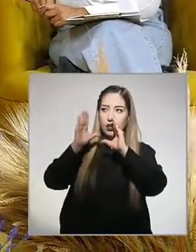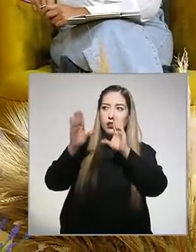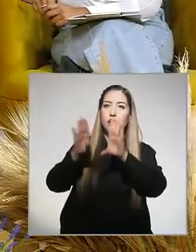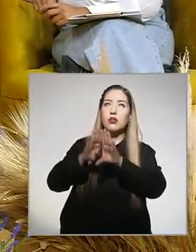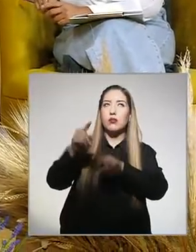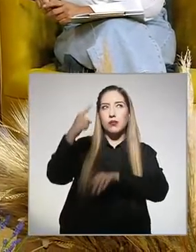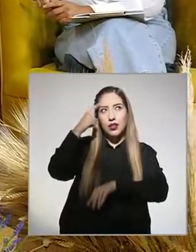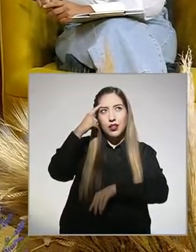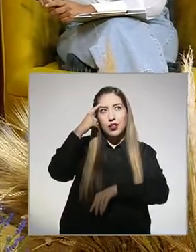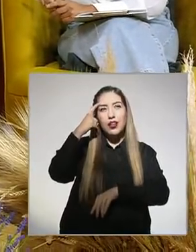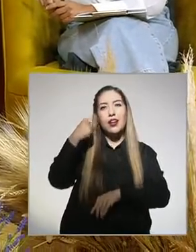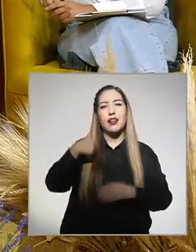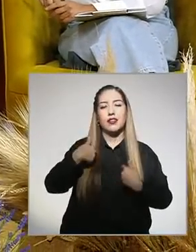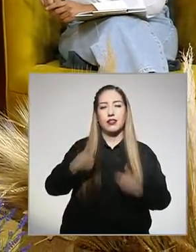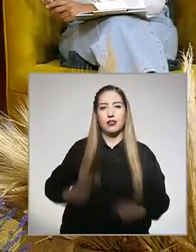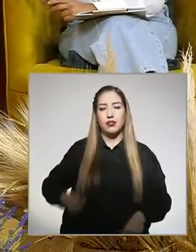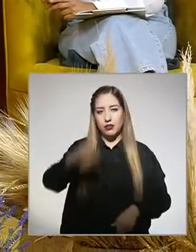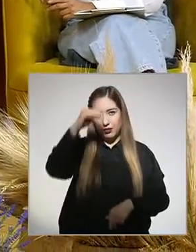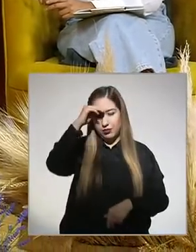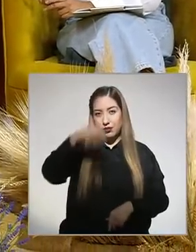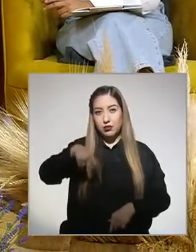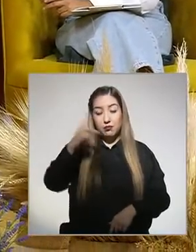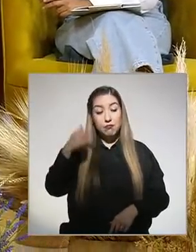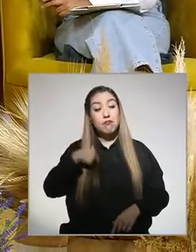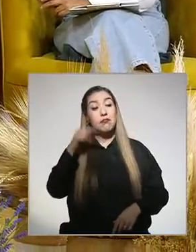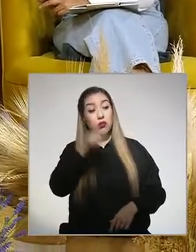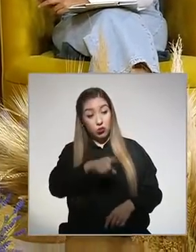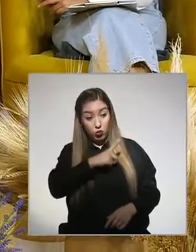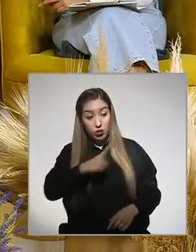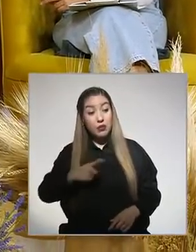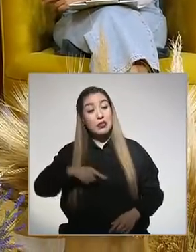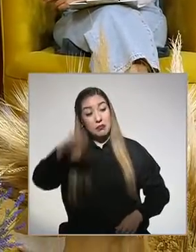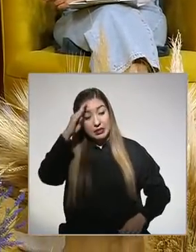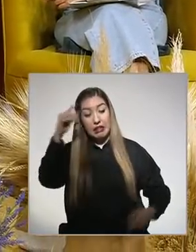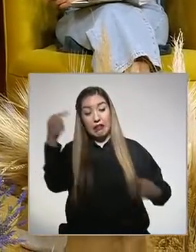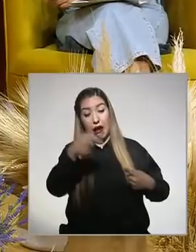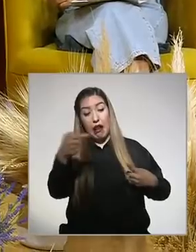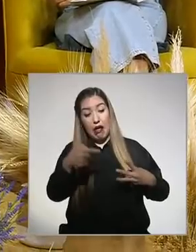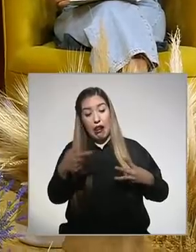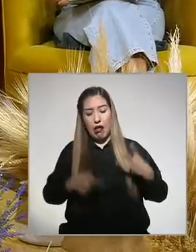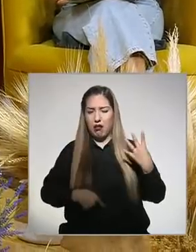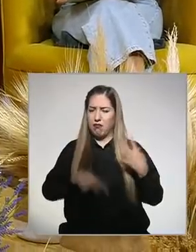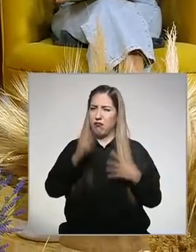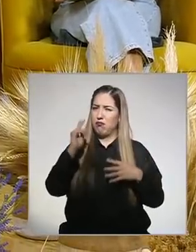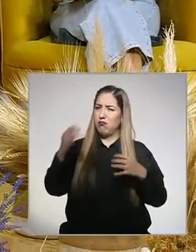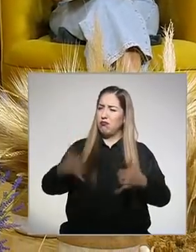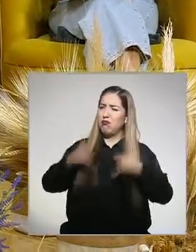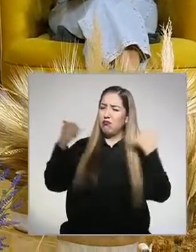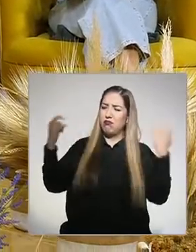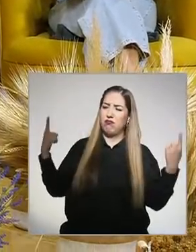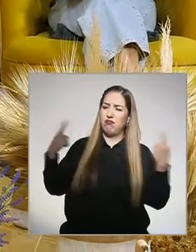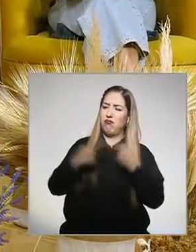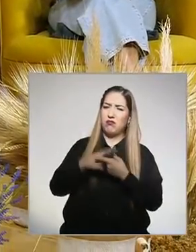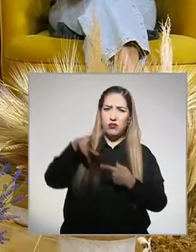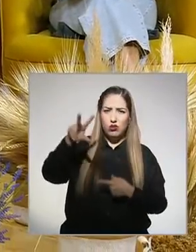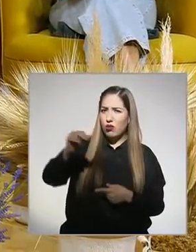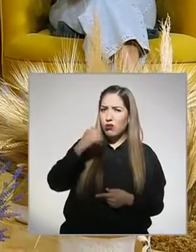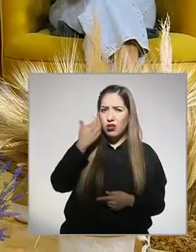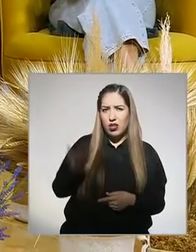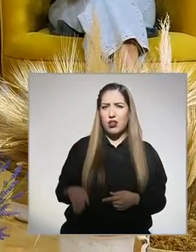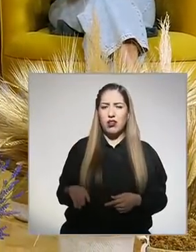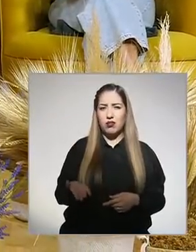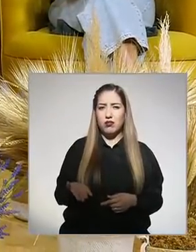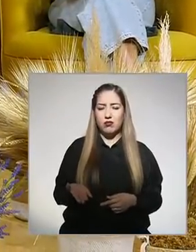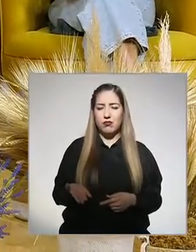qué pensar. Uh-huh. Y a veces caemos los papás en que yo quiero que pienses así. Y es cuando yo no quiero pensar así, ¿no?